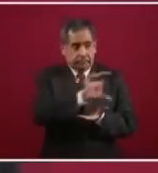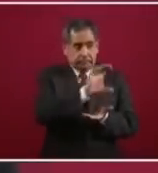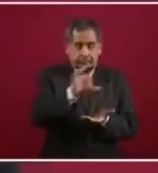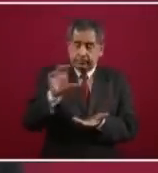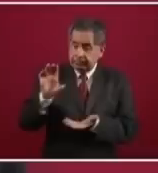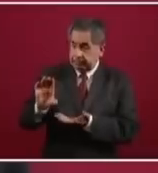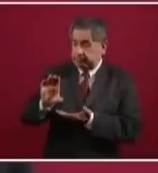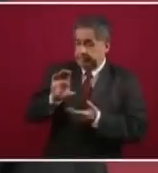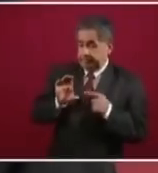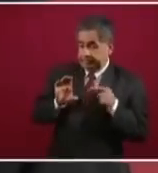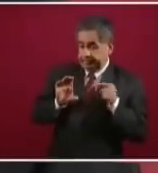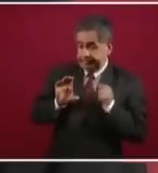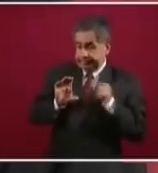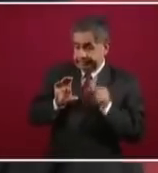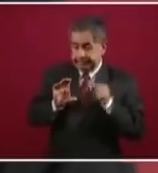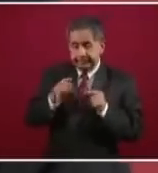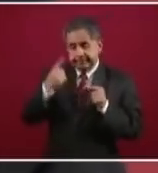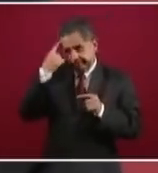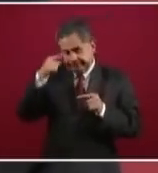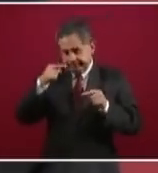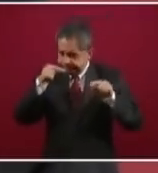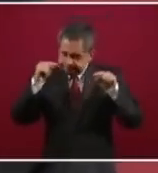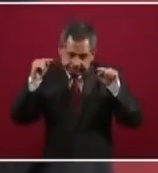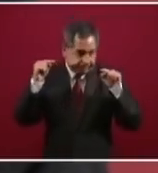ocupen de manera